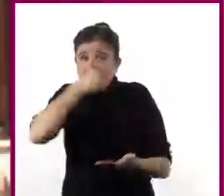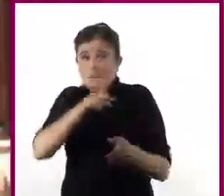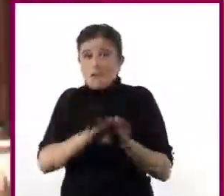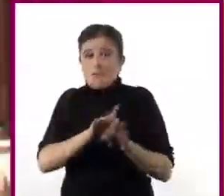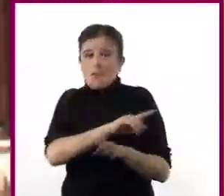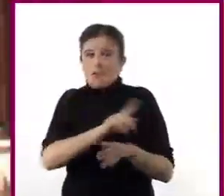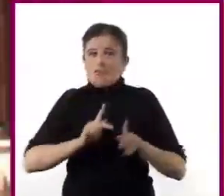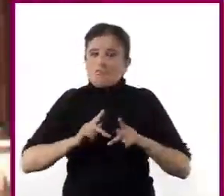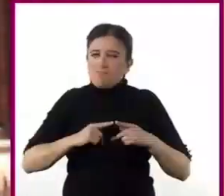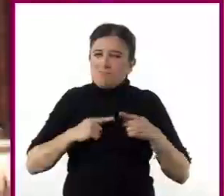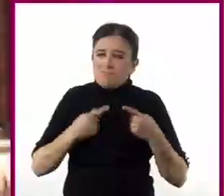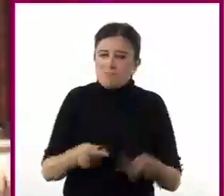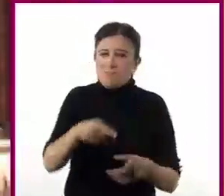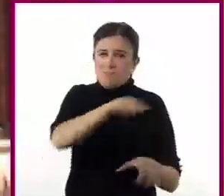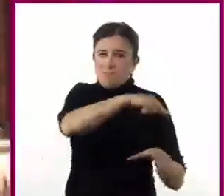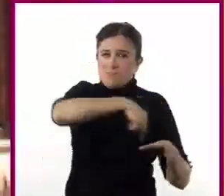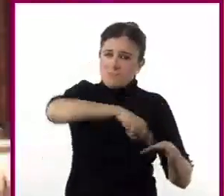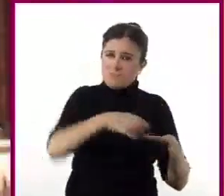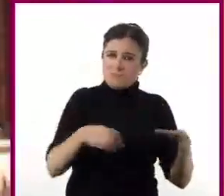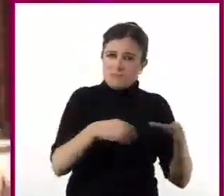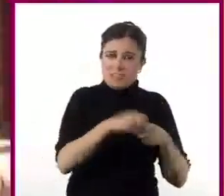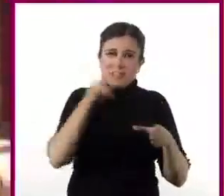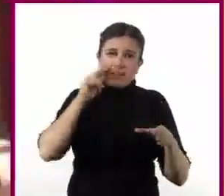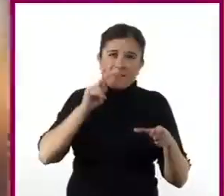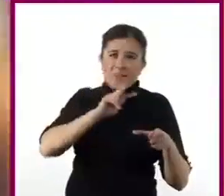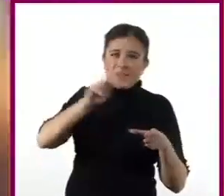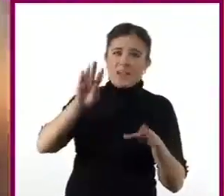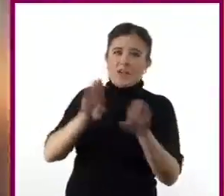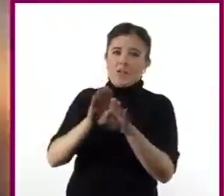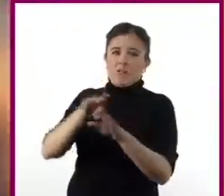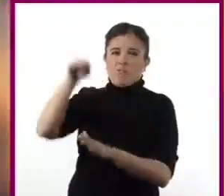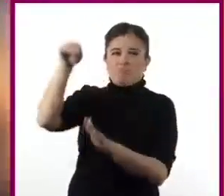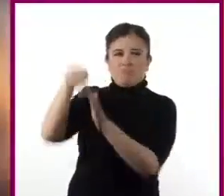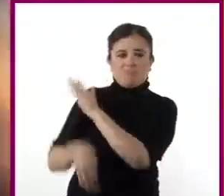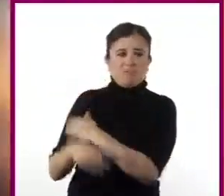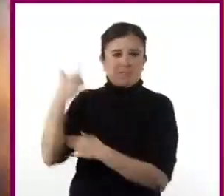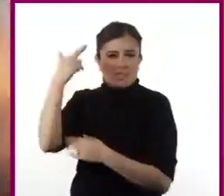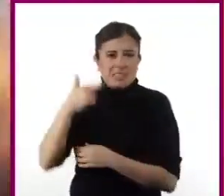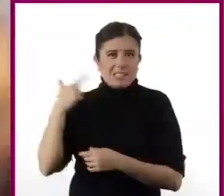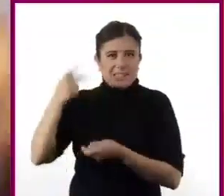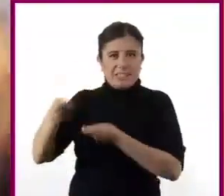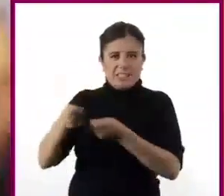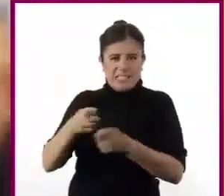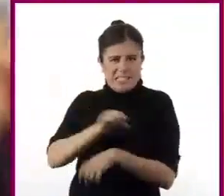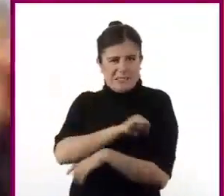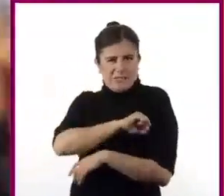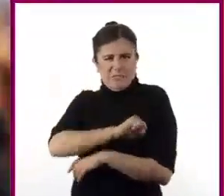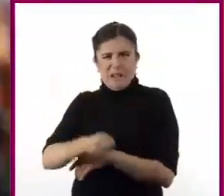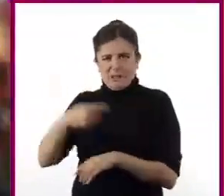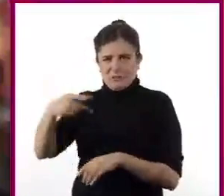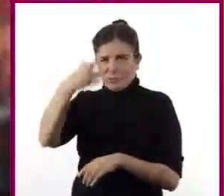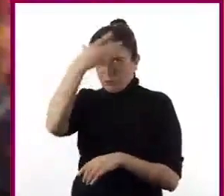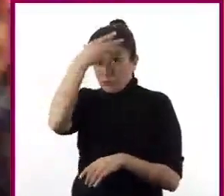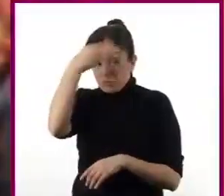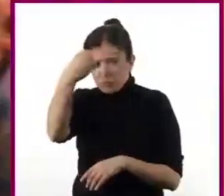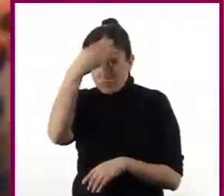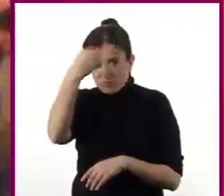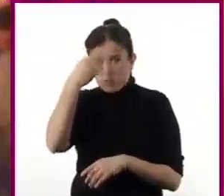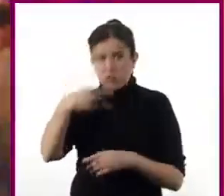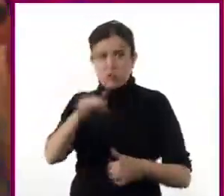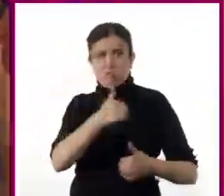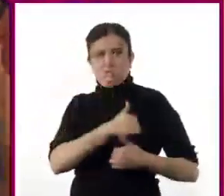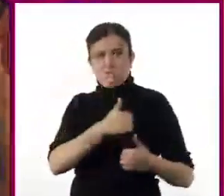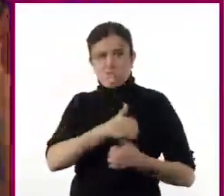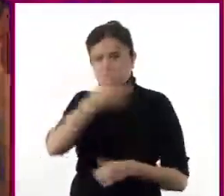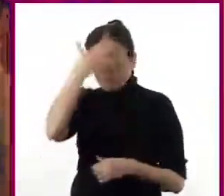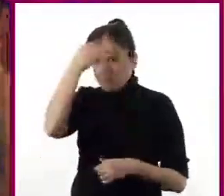vulnerado a la propia metrópoli, de ver la caída de la monarquía y la tiranía napoleónica, los ejércitos napoleónicos